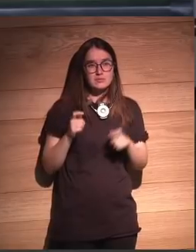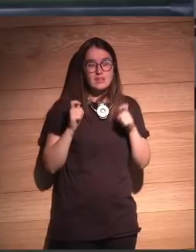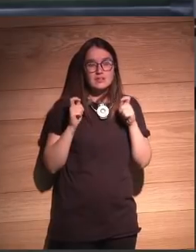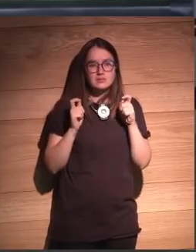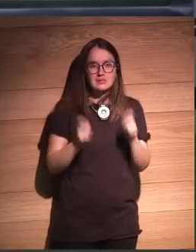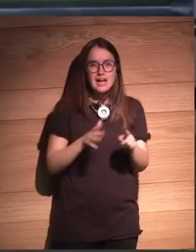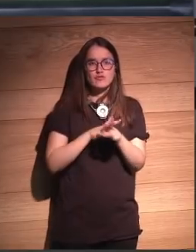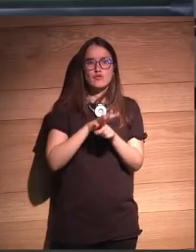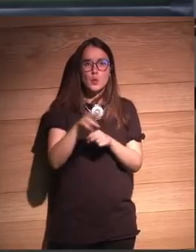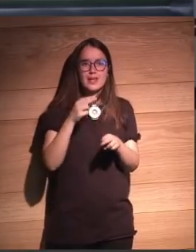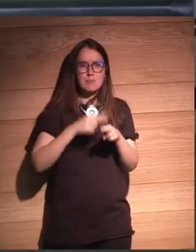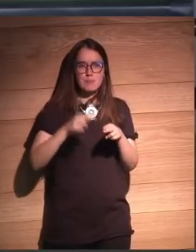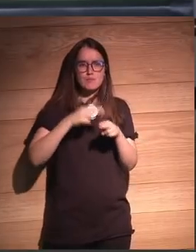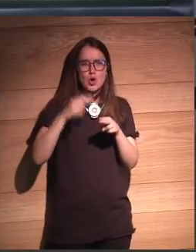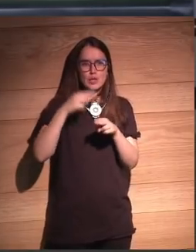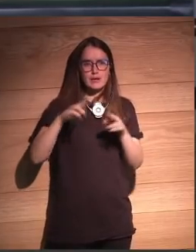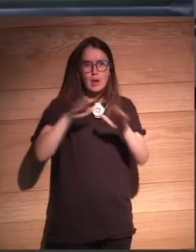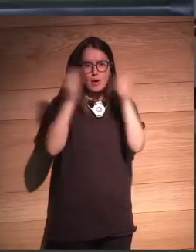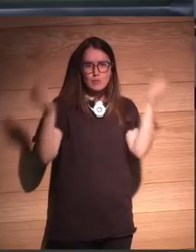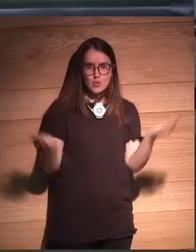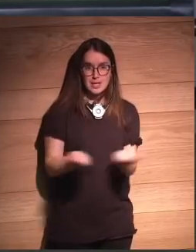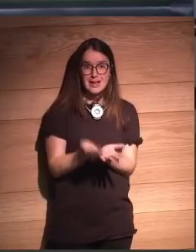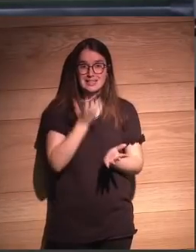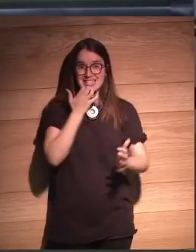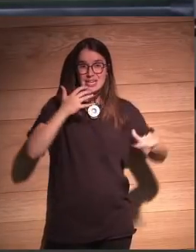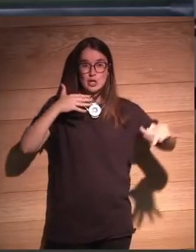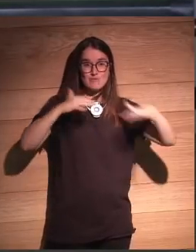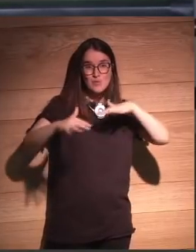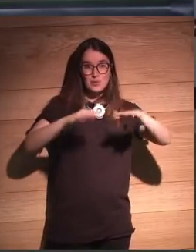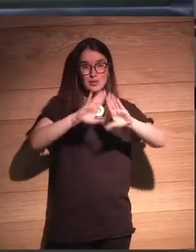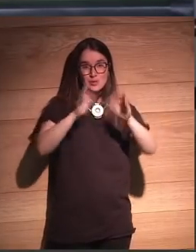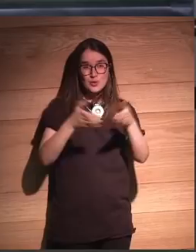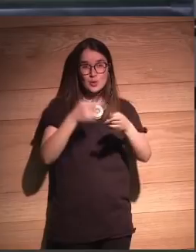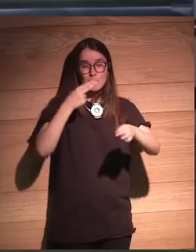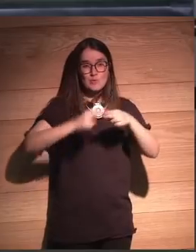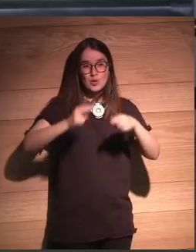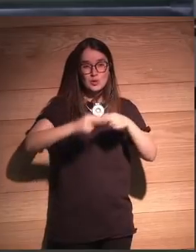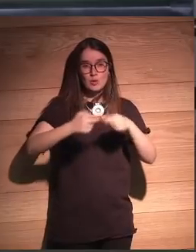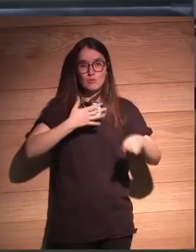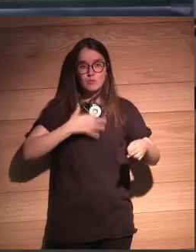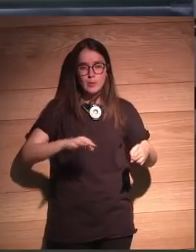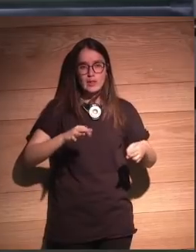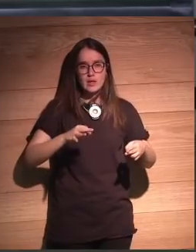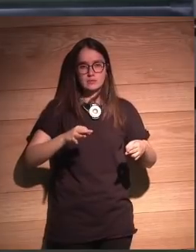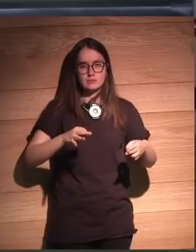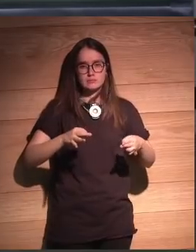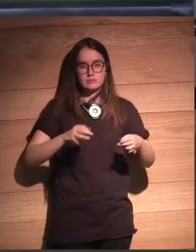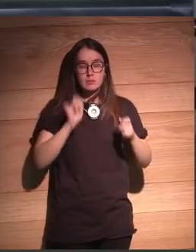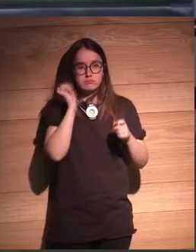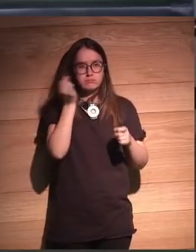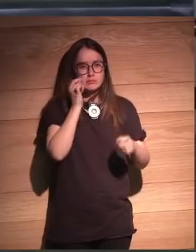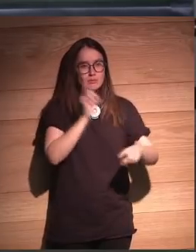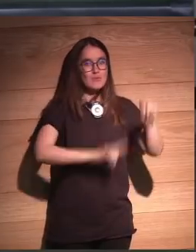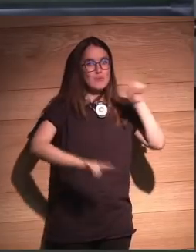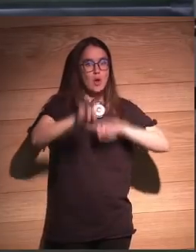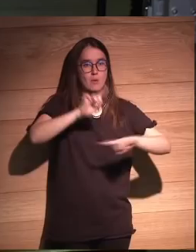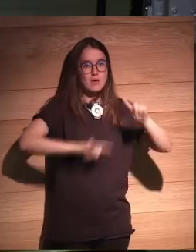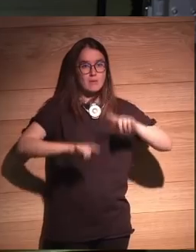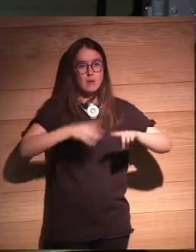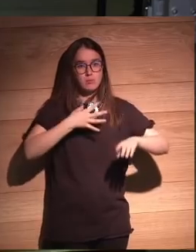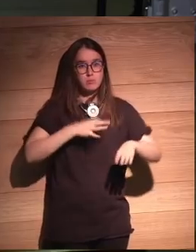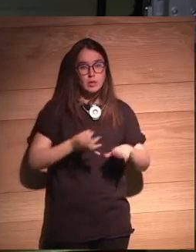forma a la política a gran escala. Si los movimientos y los grupos políticos pueden verlo como un problema y pueden encuadrarlo de